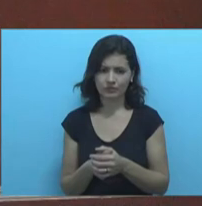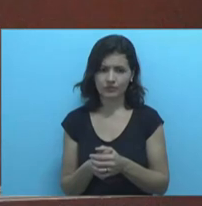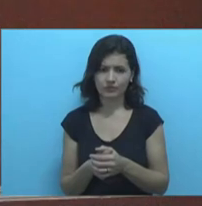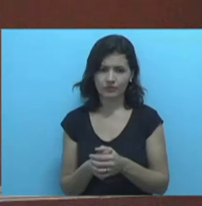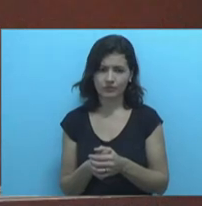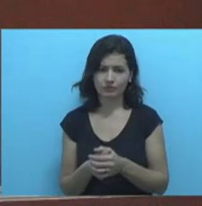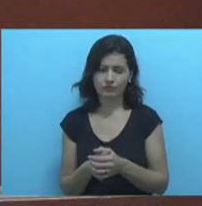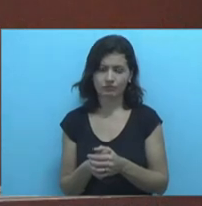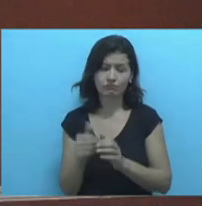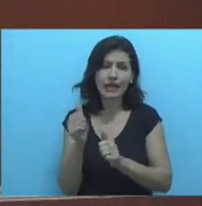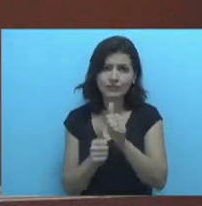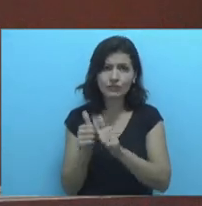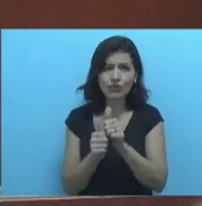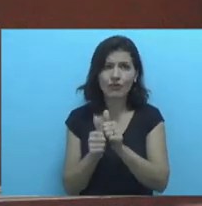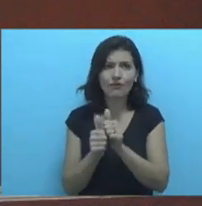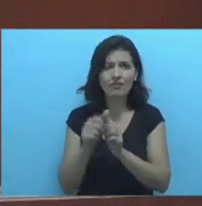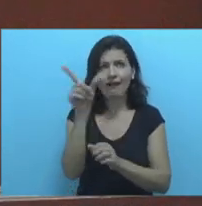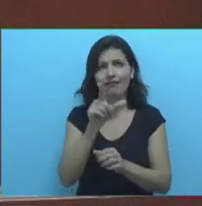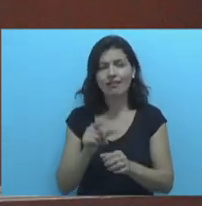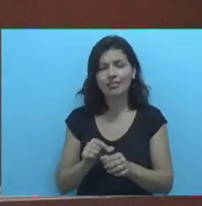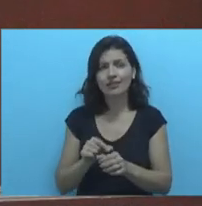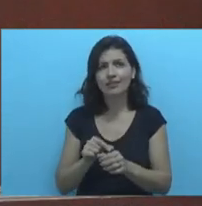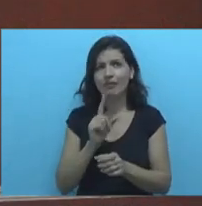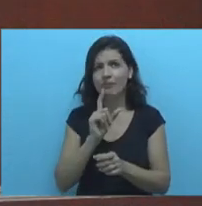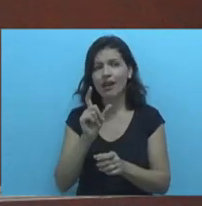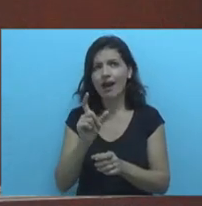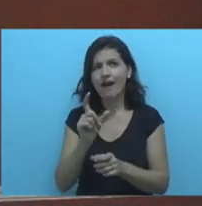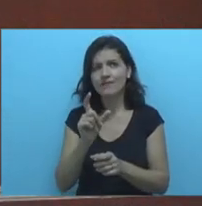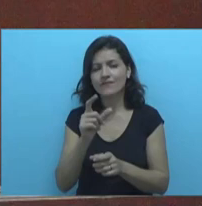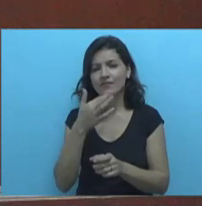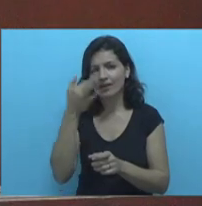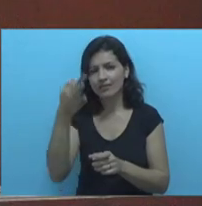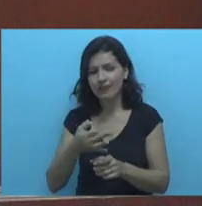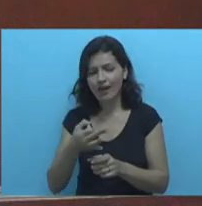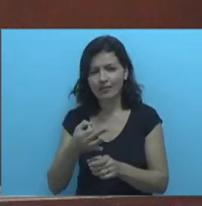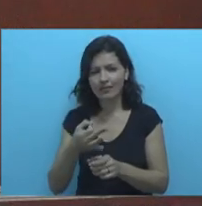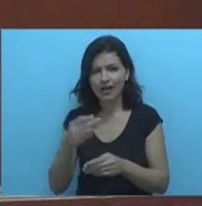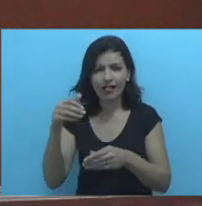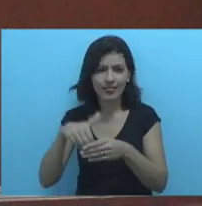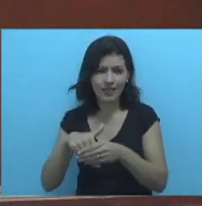en la historia de la República Argentina en el manejo del Estado